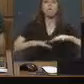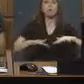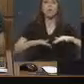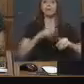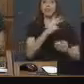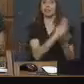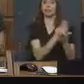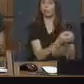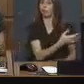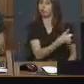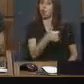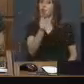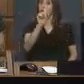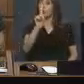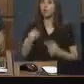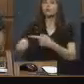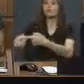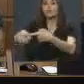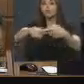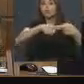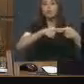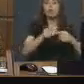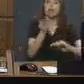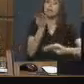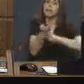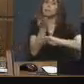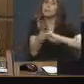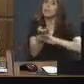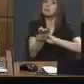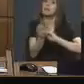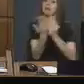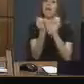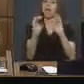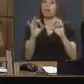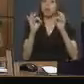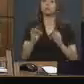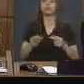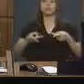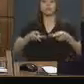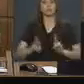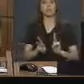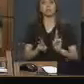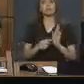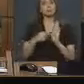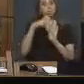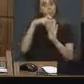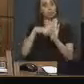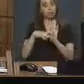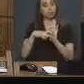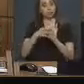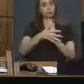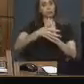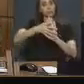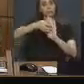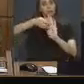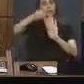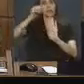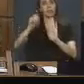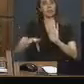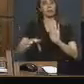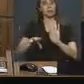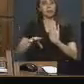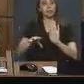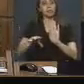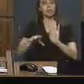solo de estudiantes, sino de una sociedad que clama por la educación como derecho. Este proyecto elimina la